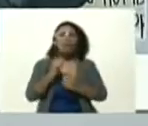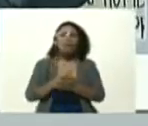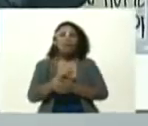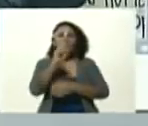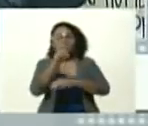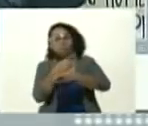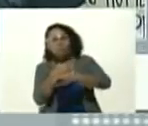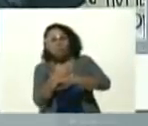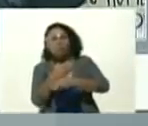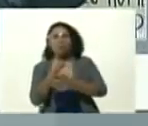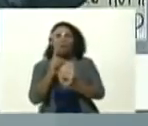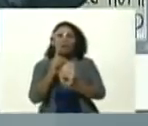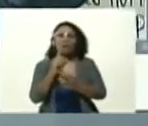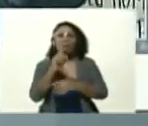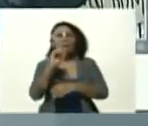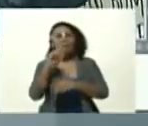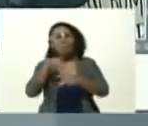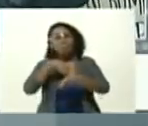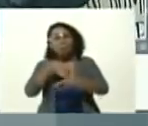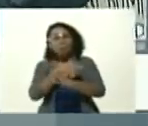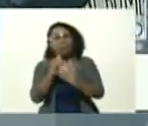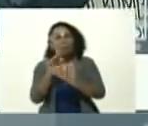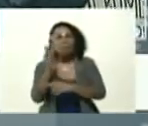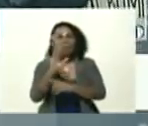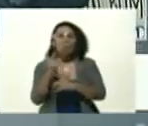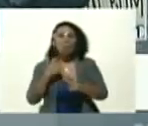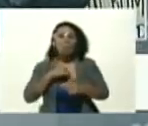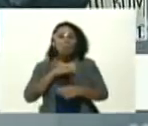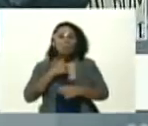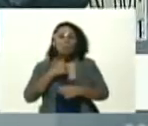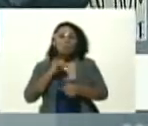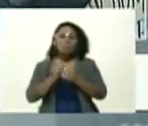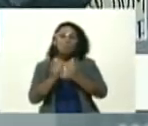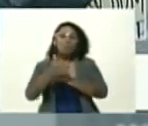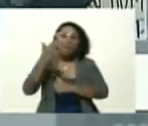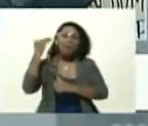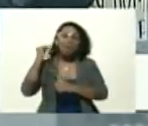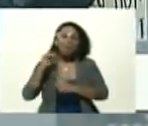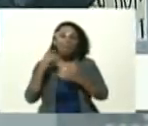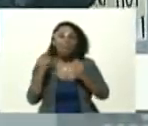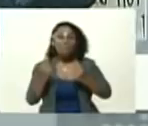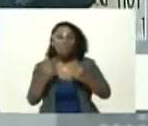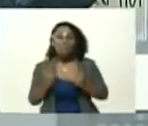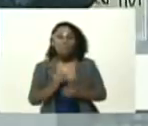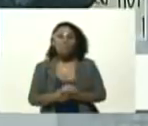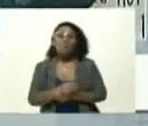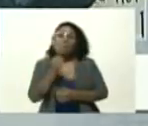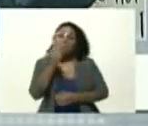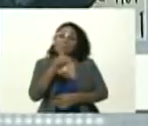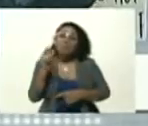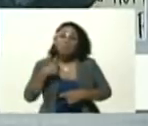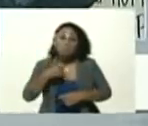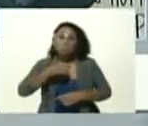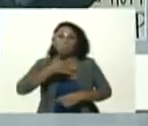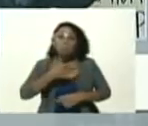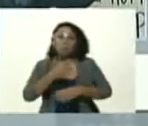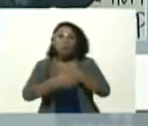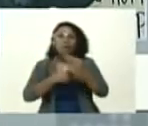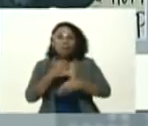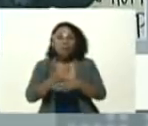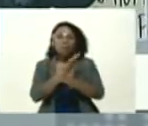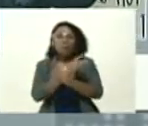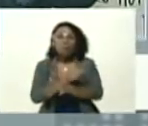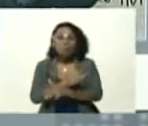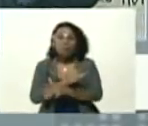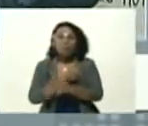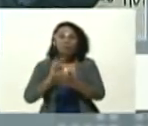hora y media. Cuando era atleta activo, deportista activo, bueno, pudiéramos hacer unos juegos